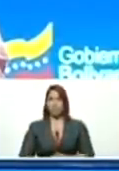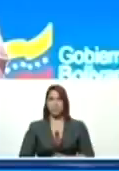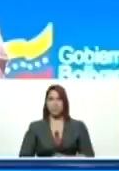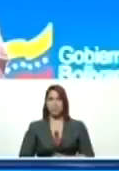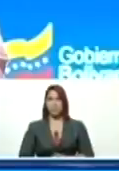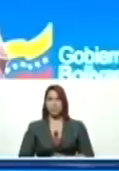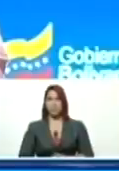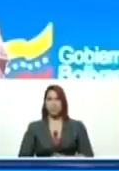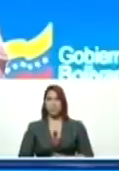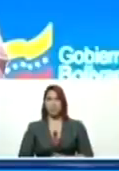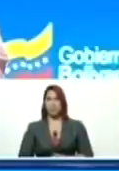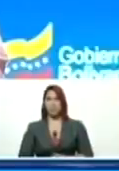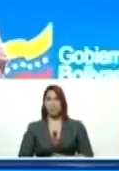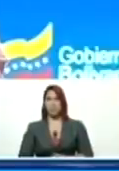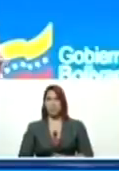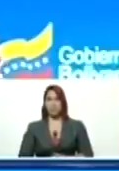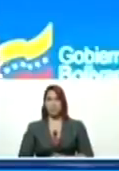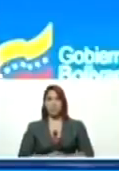jejeje